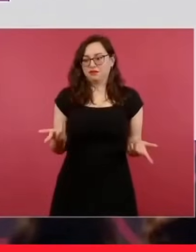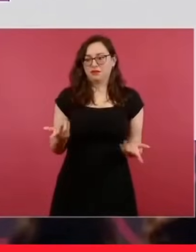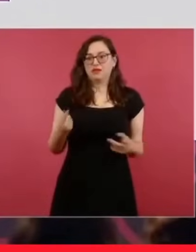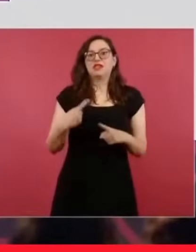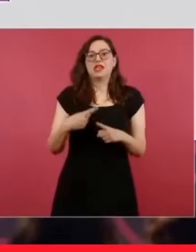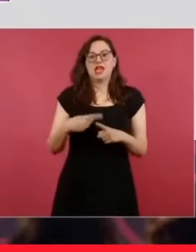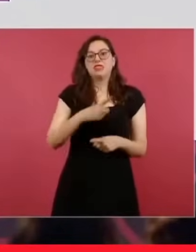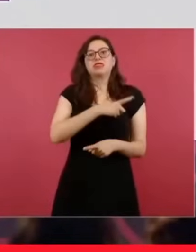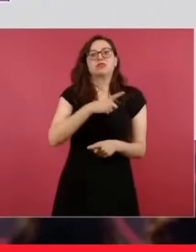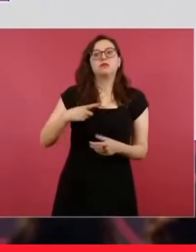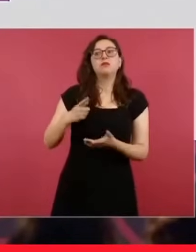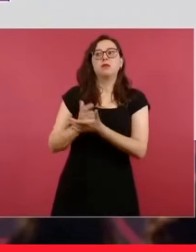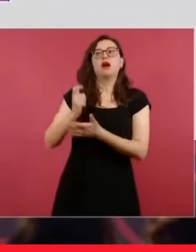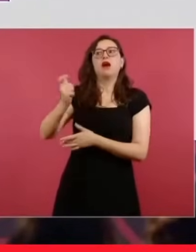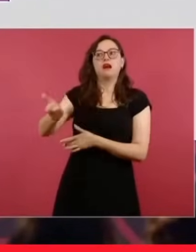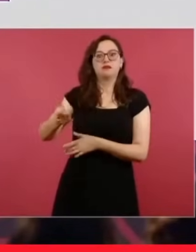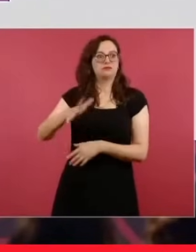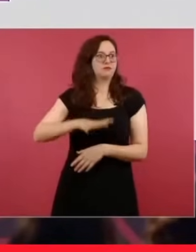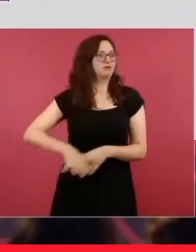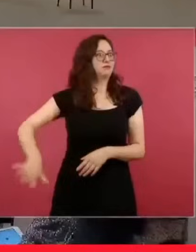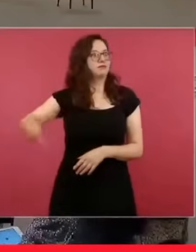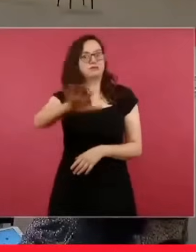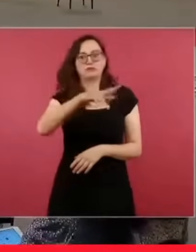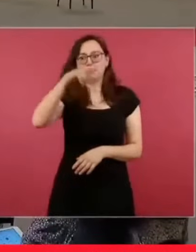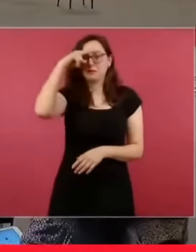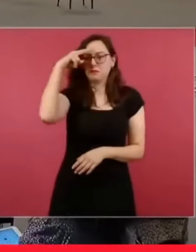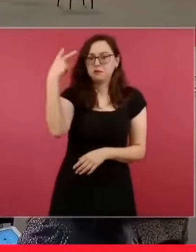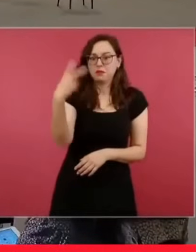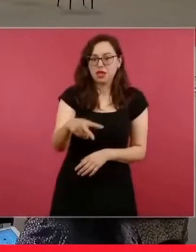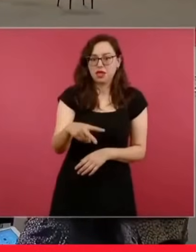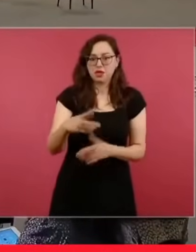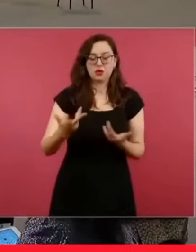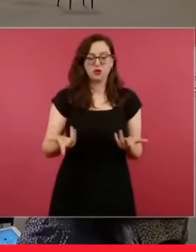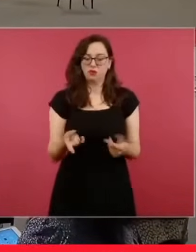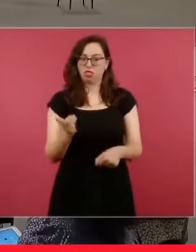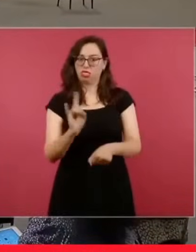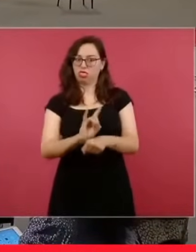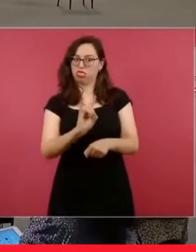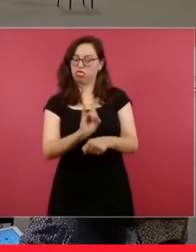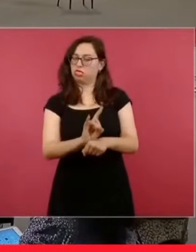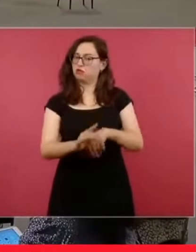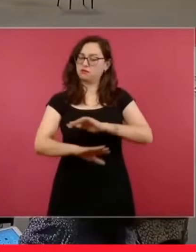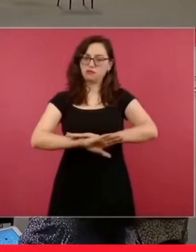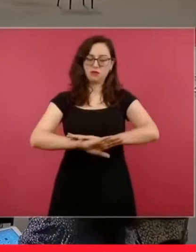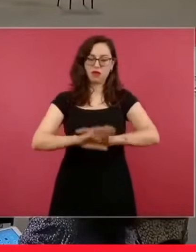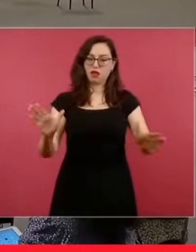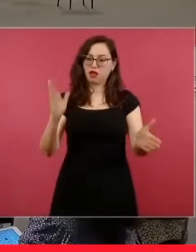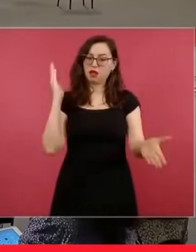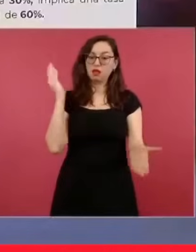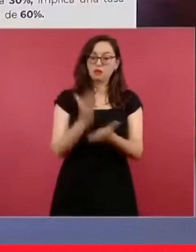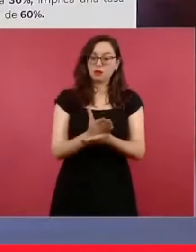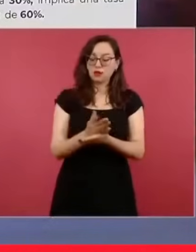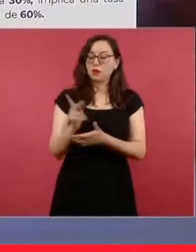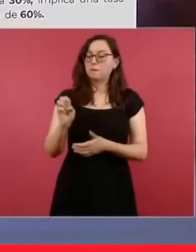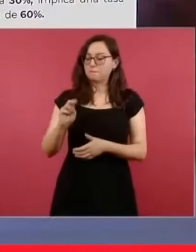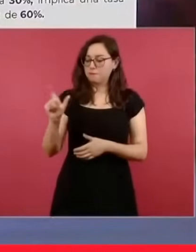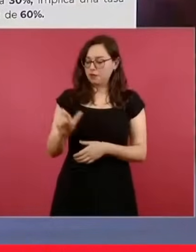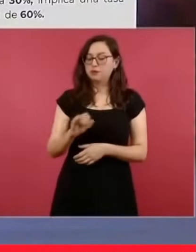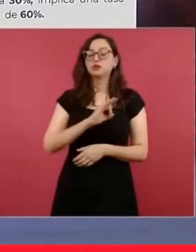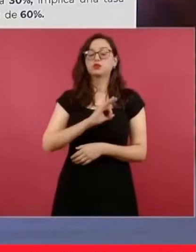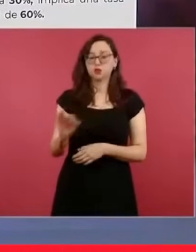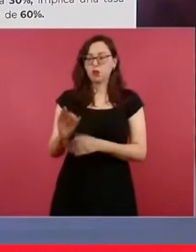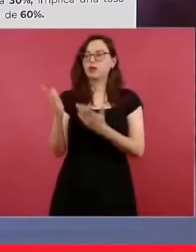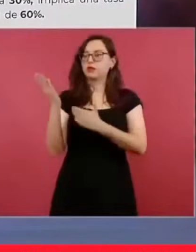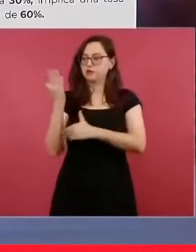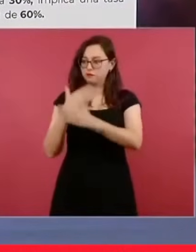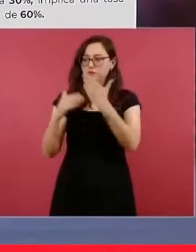es deuda también del país. Entonces, esto es acabar con la simulación y darle viabilidad a Pemex, porque ahora Pemex